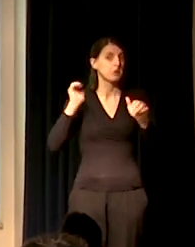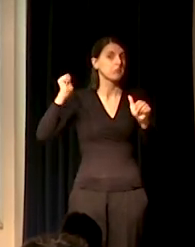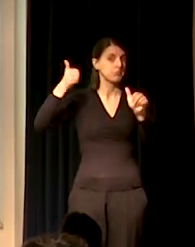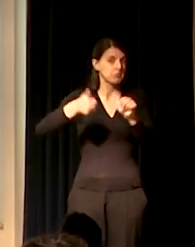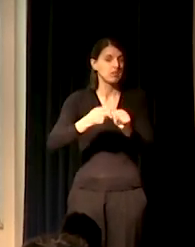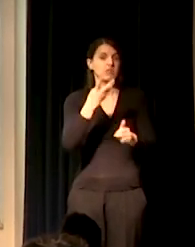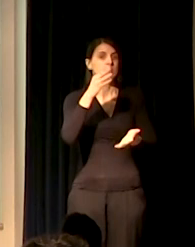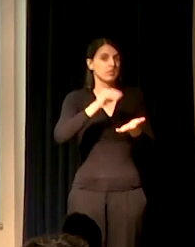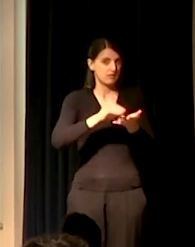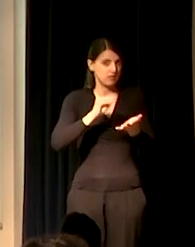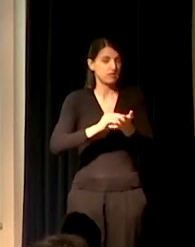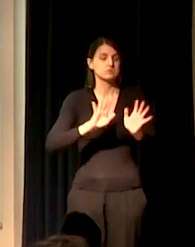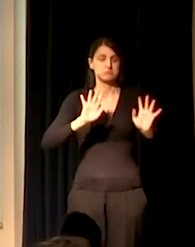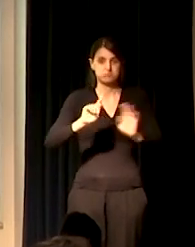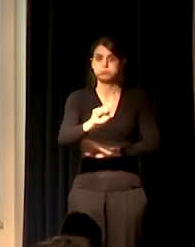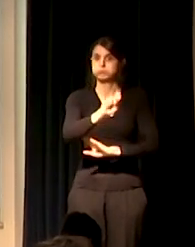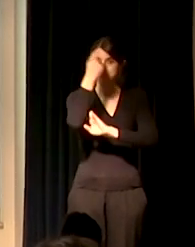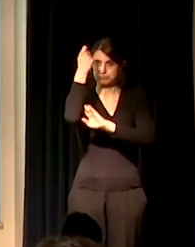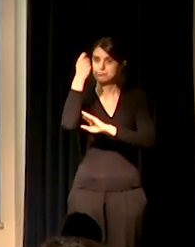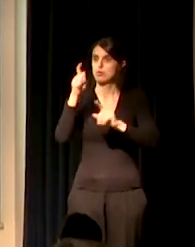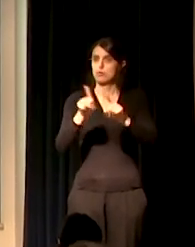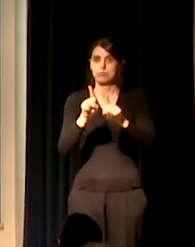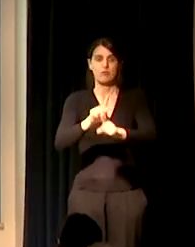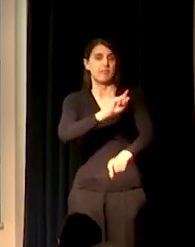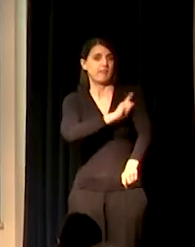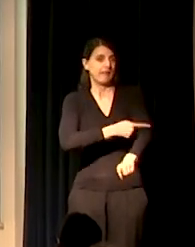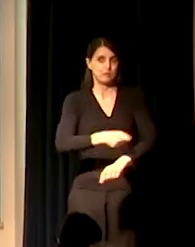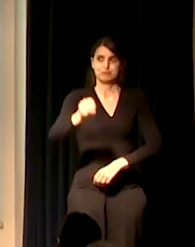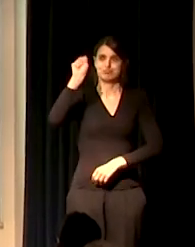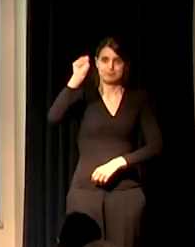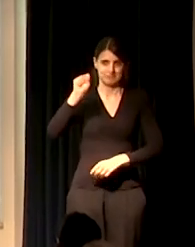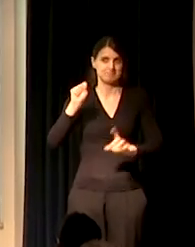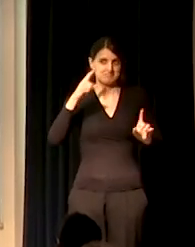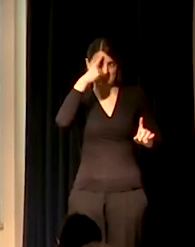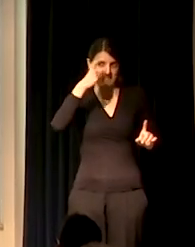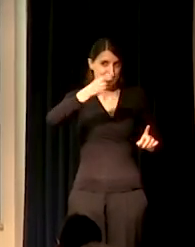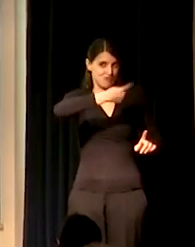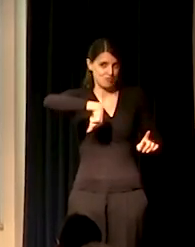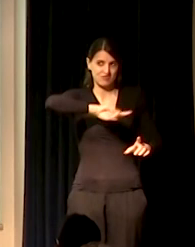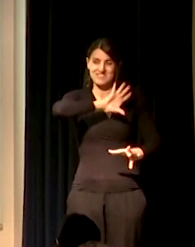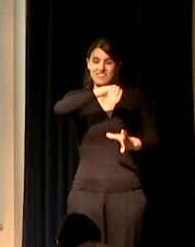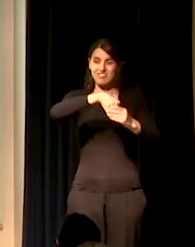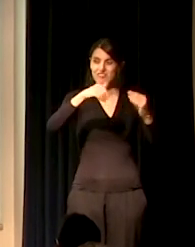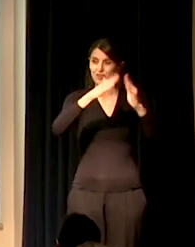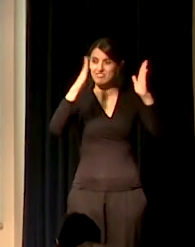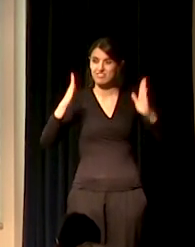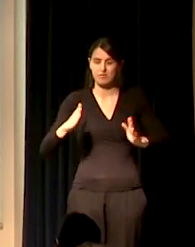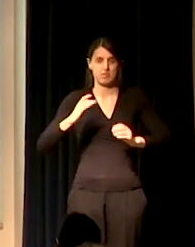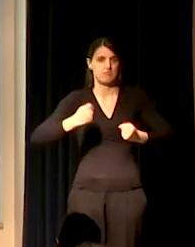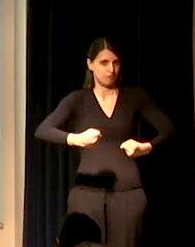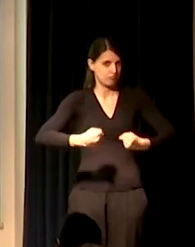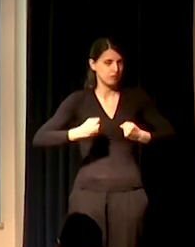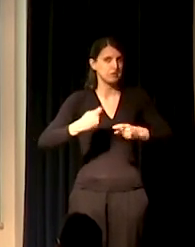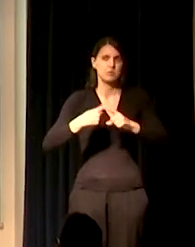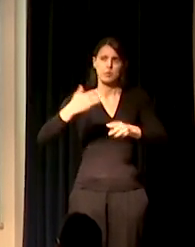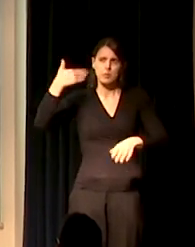realmente no solamente es un reto, sino es somos heroínas. Creo que somos heroínas en la entidad, por la apuesta que hicimos en su momento